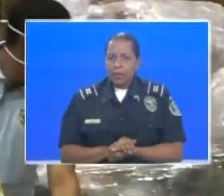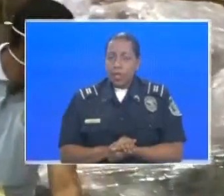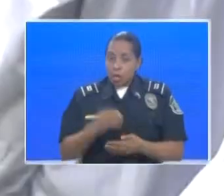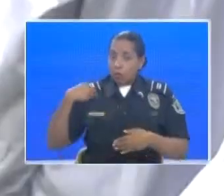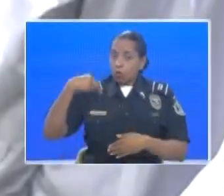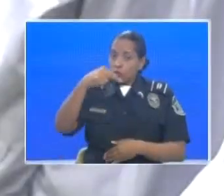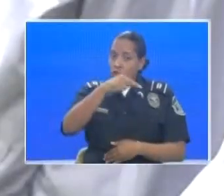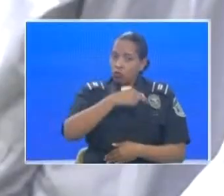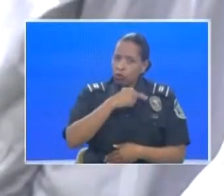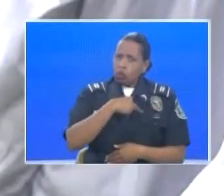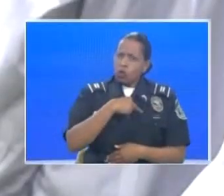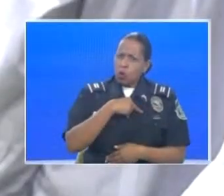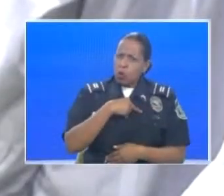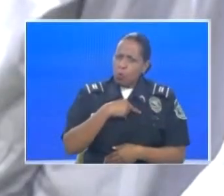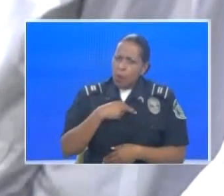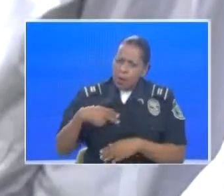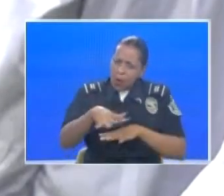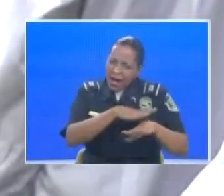nosotros vamos a arreglarle su tienda.